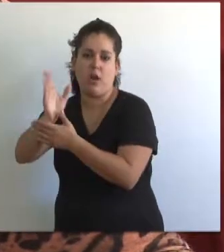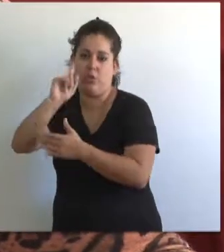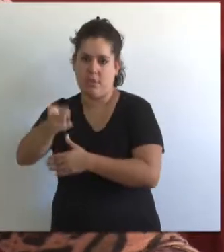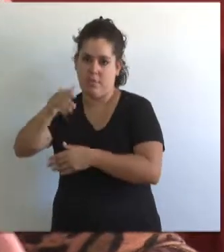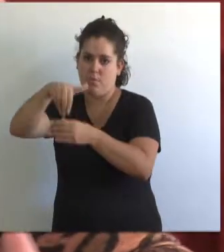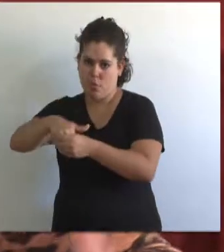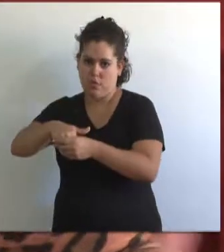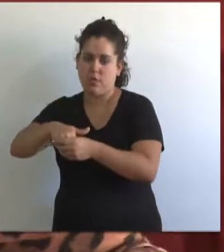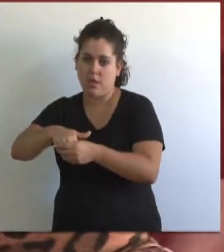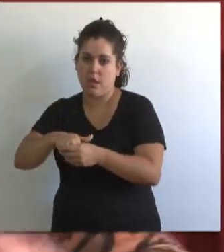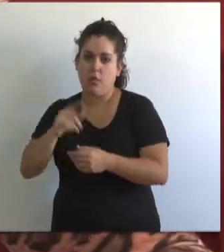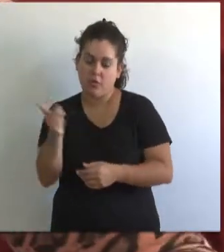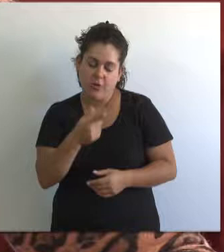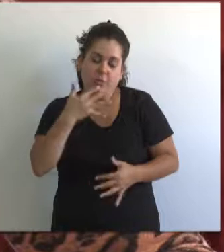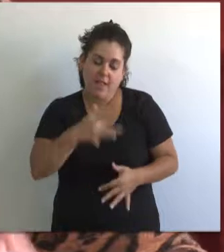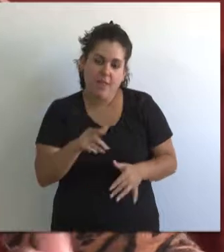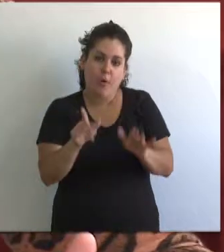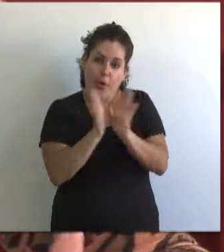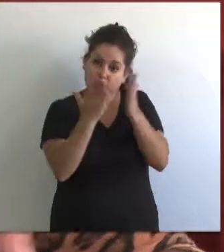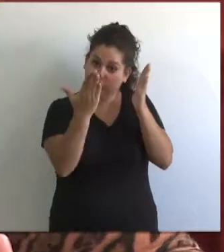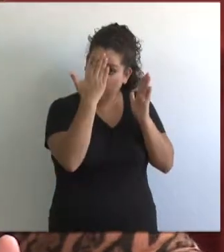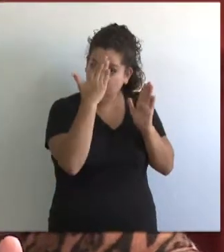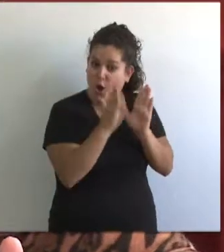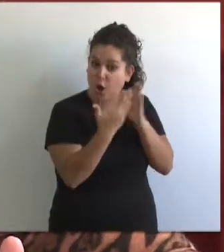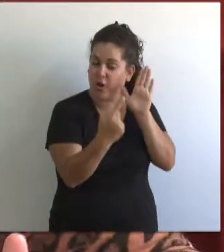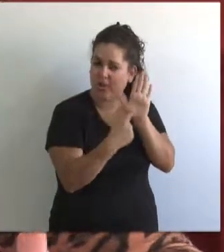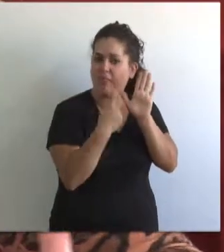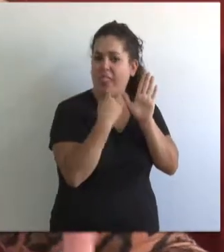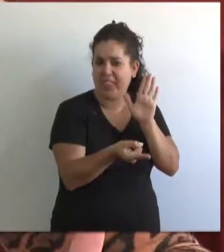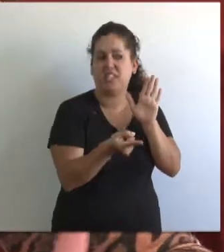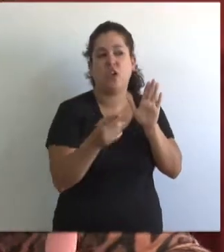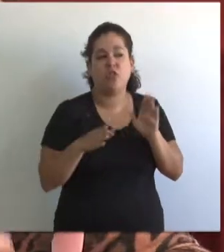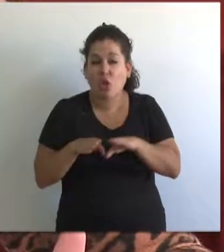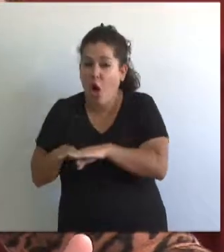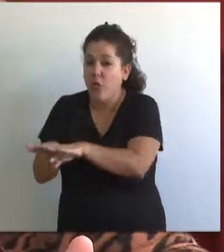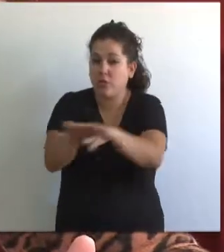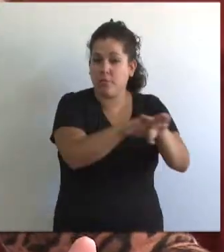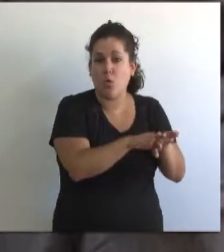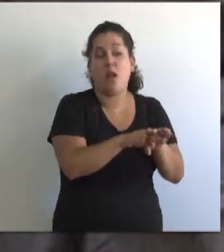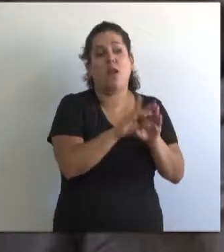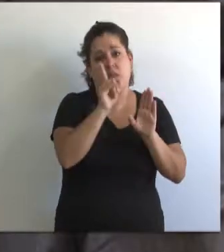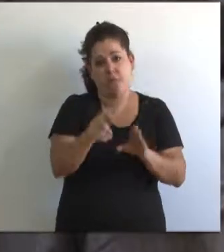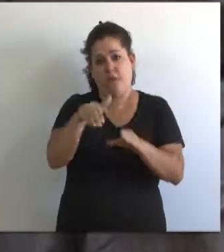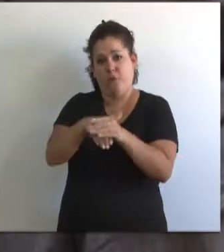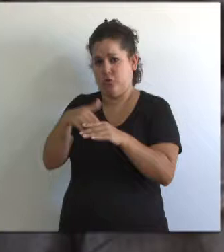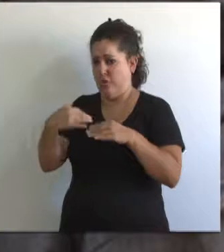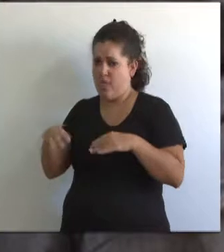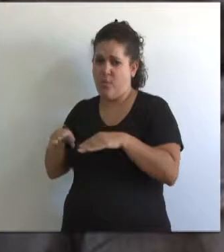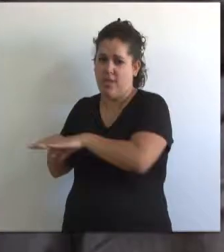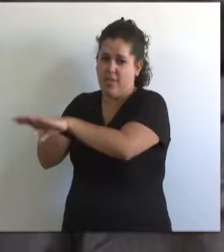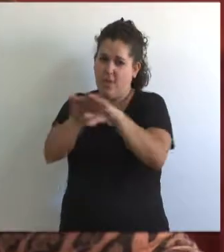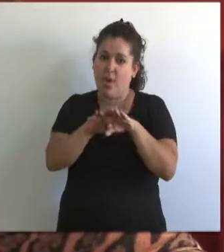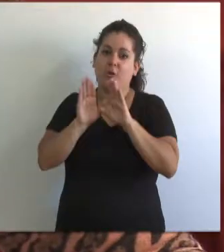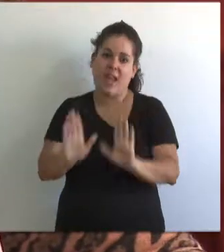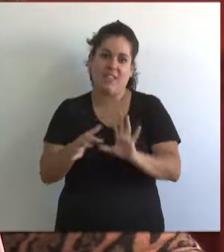y entendemos que, como lo dice nuestra Constitución Nacional, como todos somos iguales ante la ley, y el voto debe ser igualitario porque